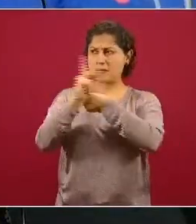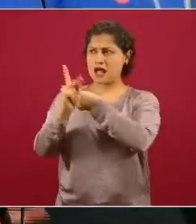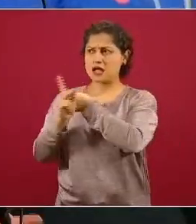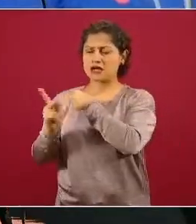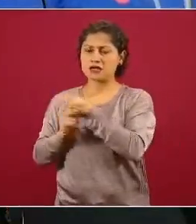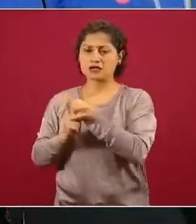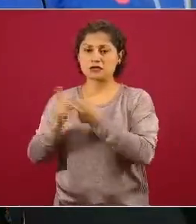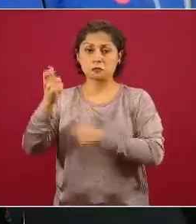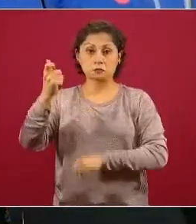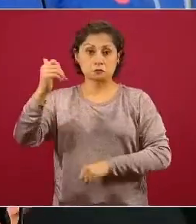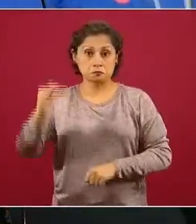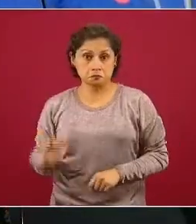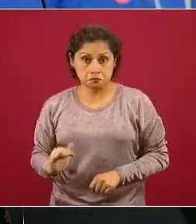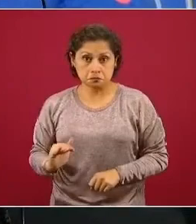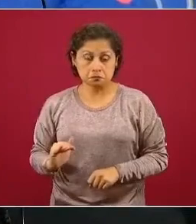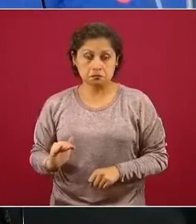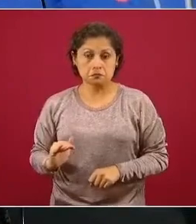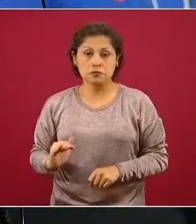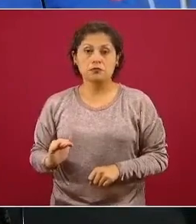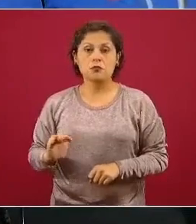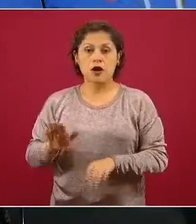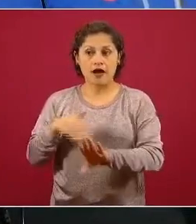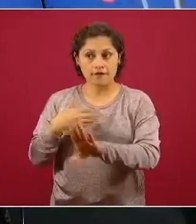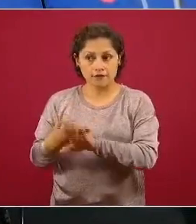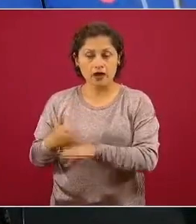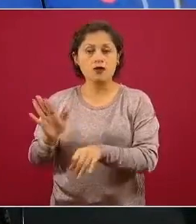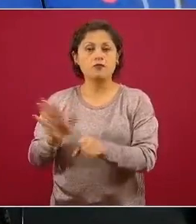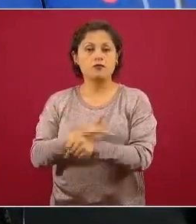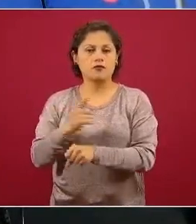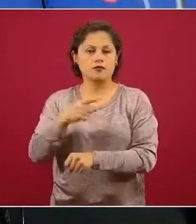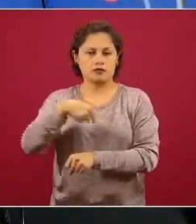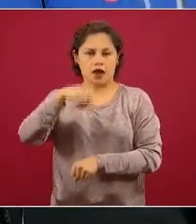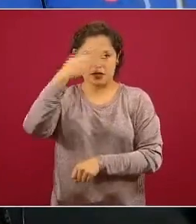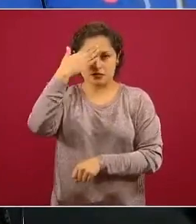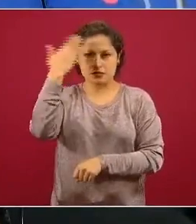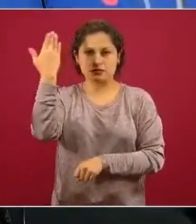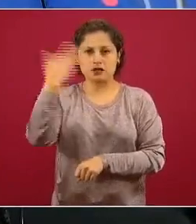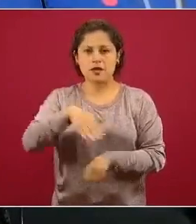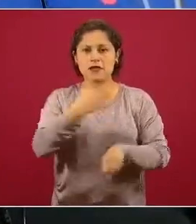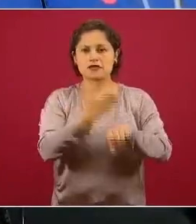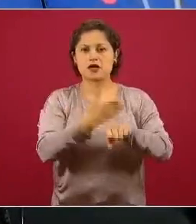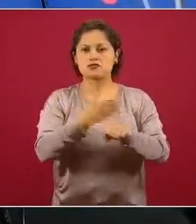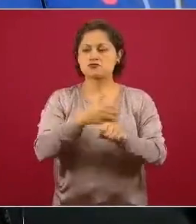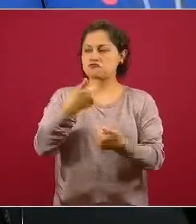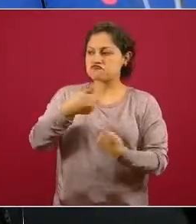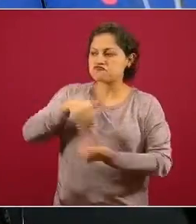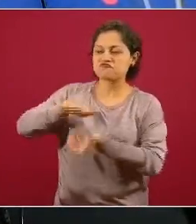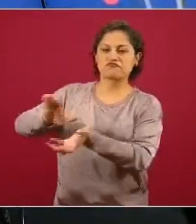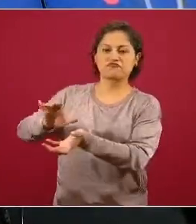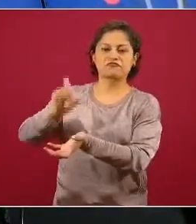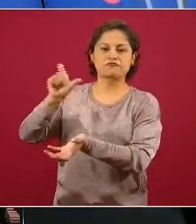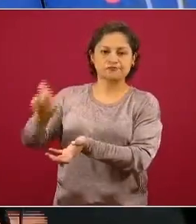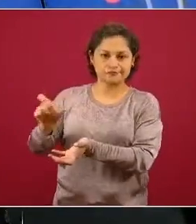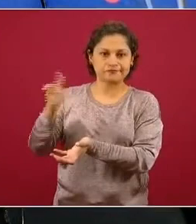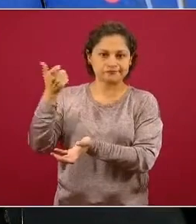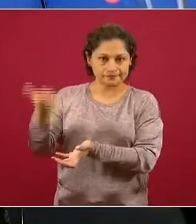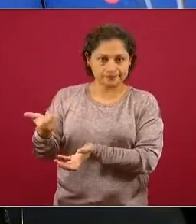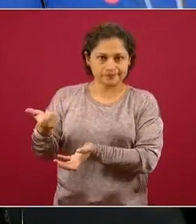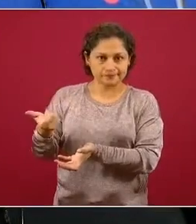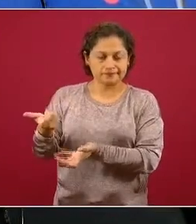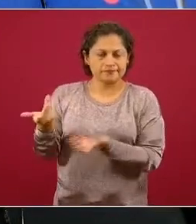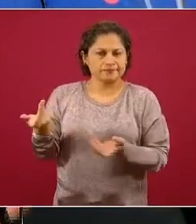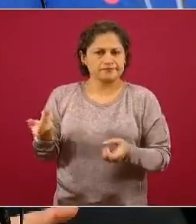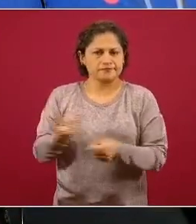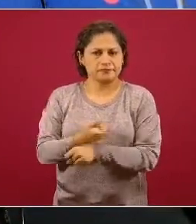adquisitivo, porque se conoce que Estados Unidos aporta una cantidad importante de dinero. ¿Tendríamos que estar pensando en algo atroz que va a